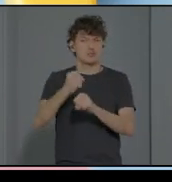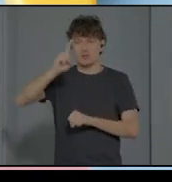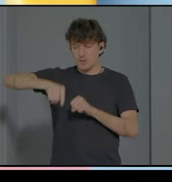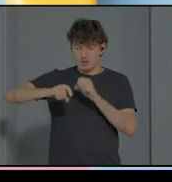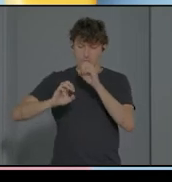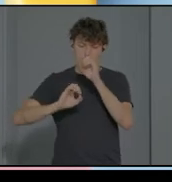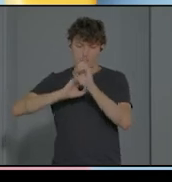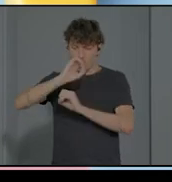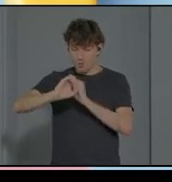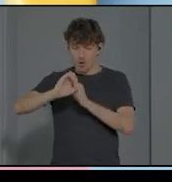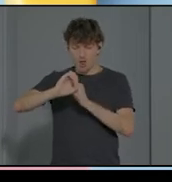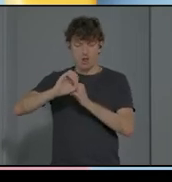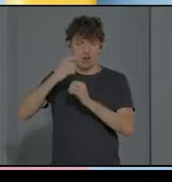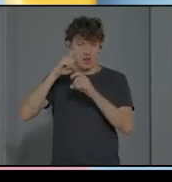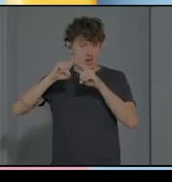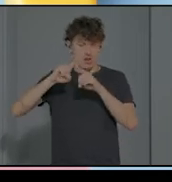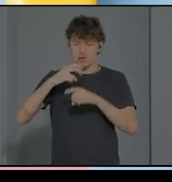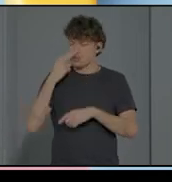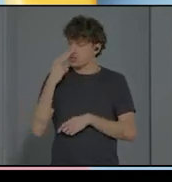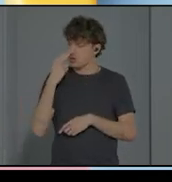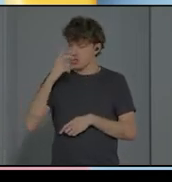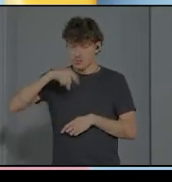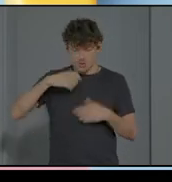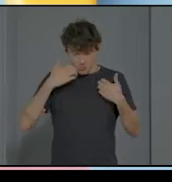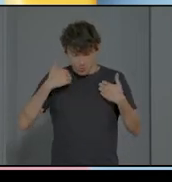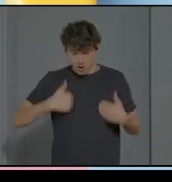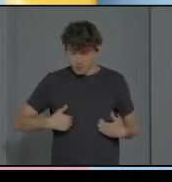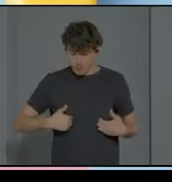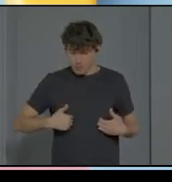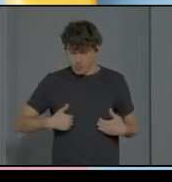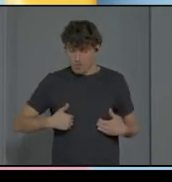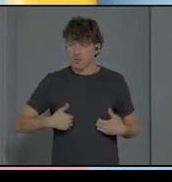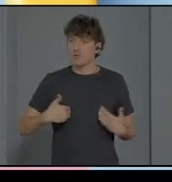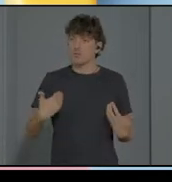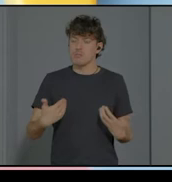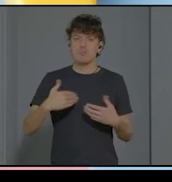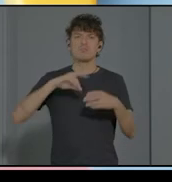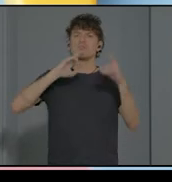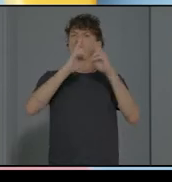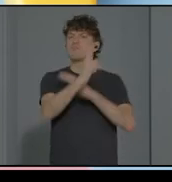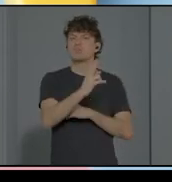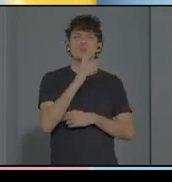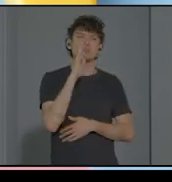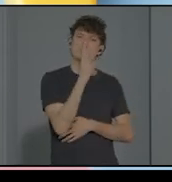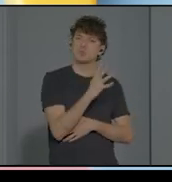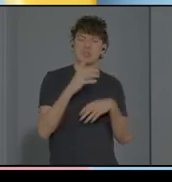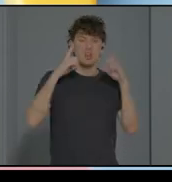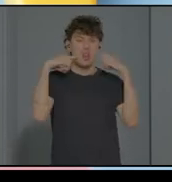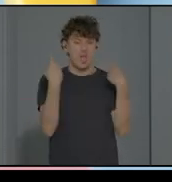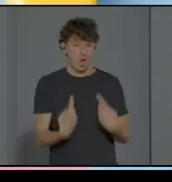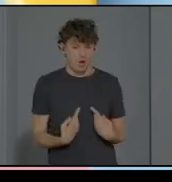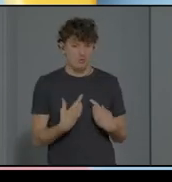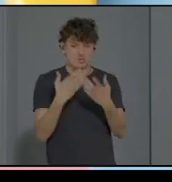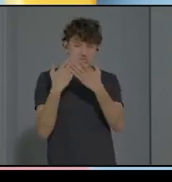y fisiológico que está detrás de esta respuesta. Claramente, estudiar los leones es especialmente complicado porque las madres claramente no